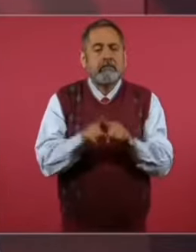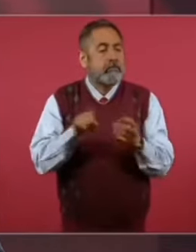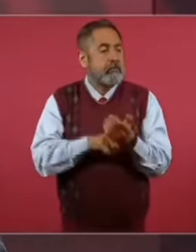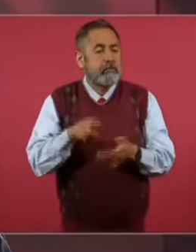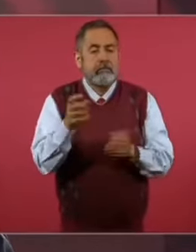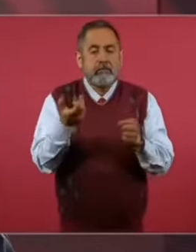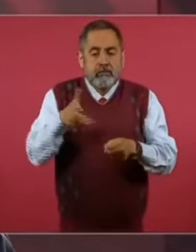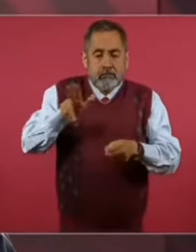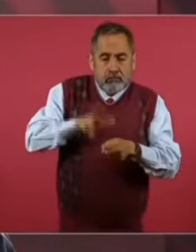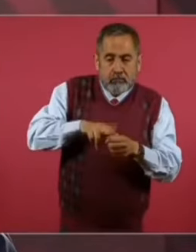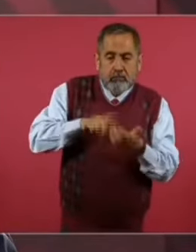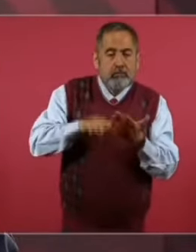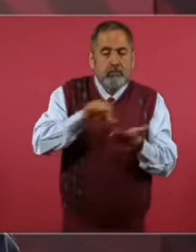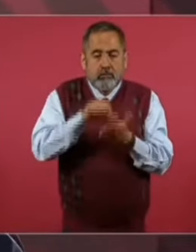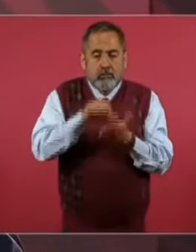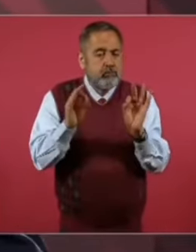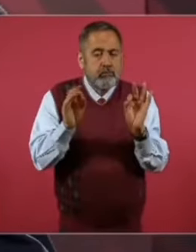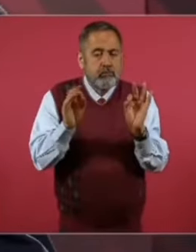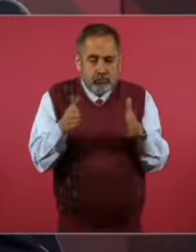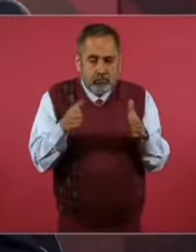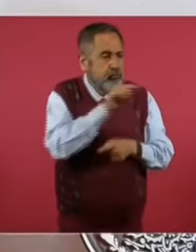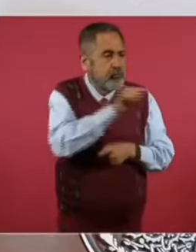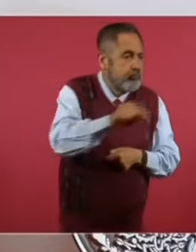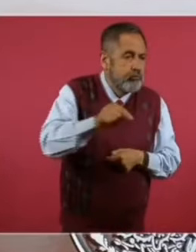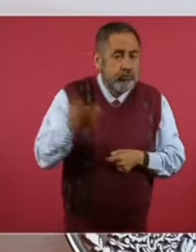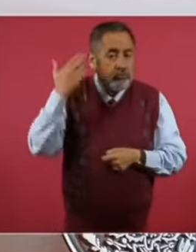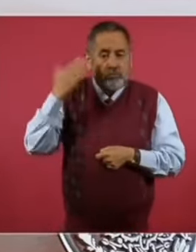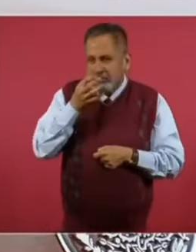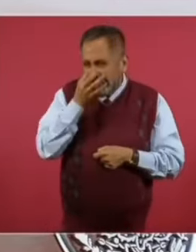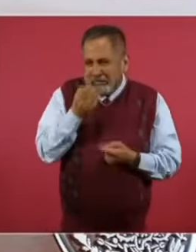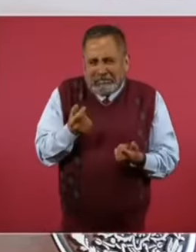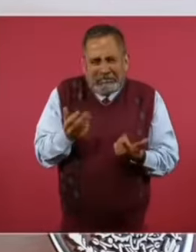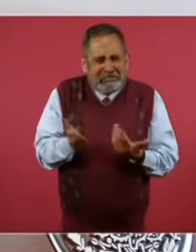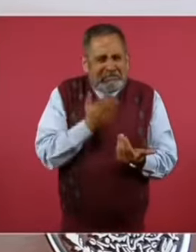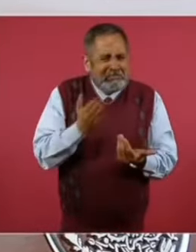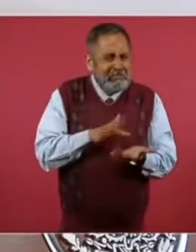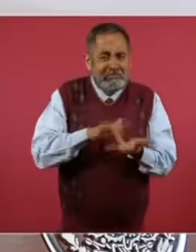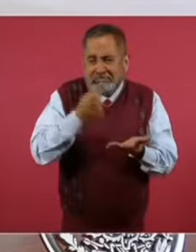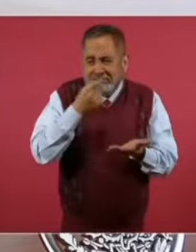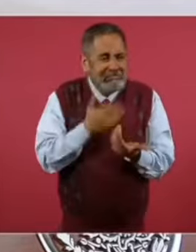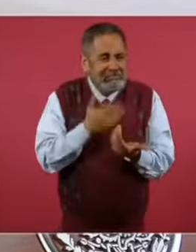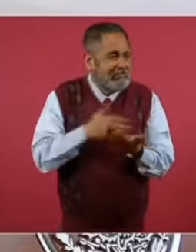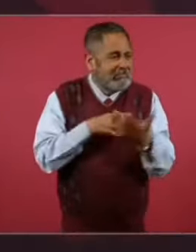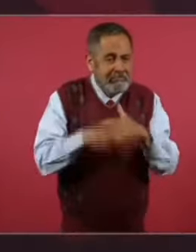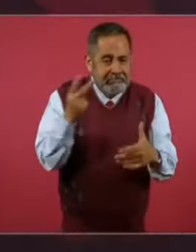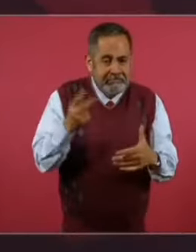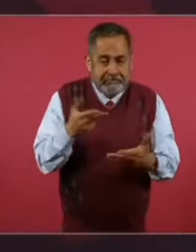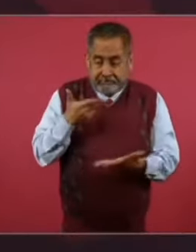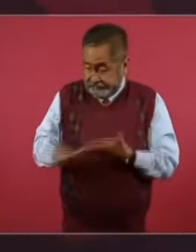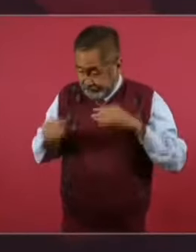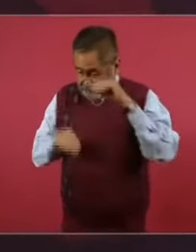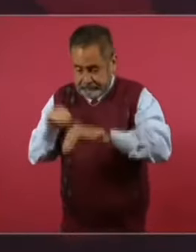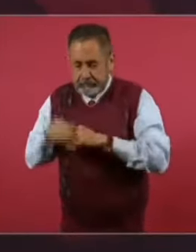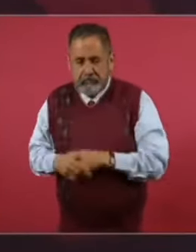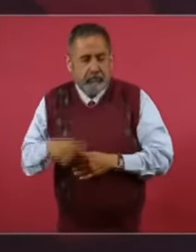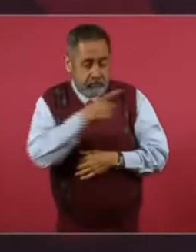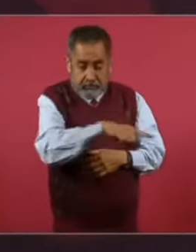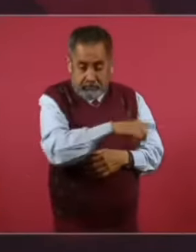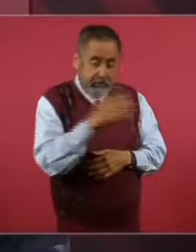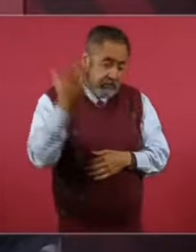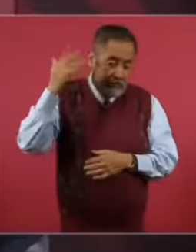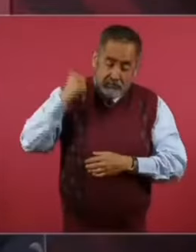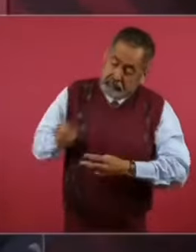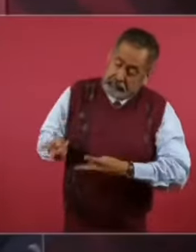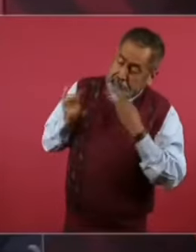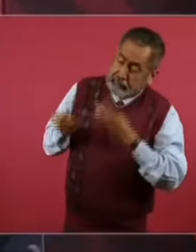centros de salud hospitales medicamentos imagínes que se robaban hasta el dinero